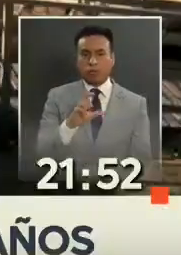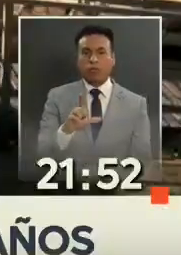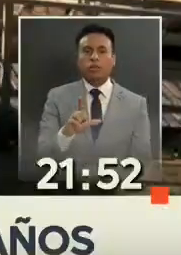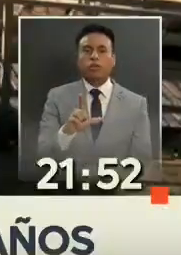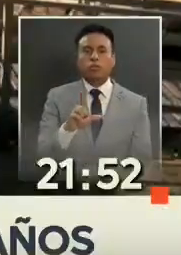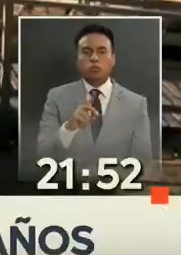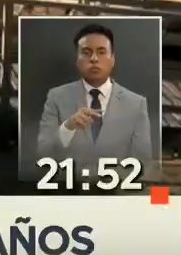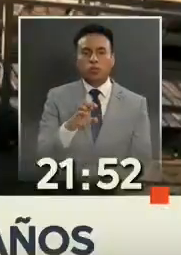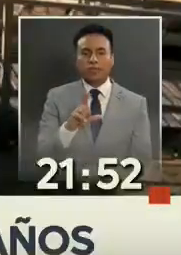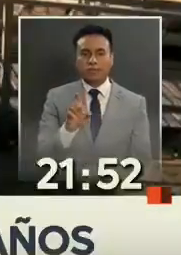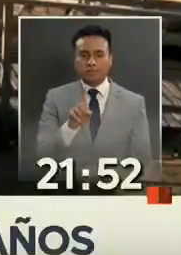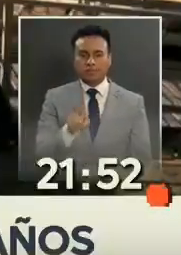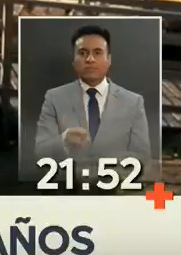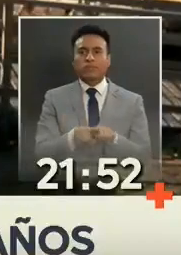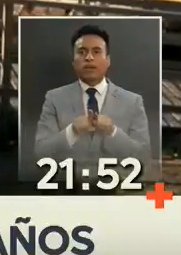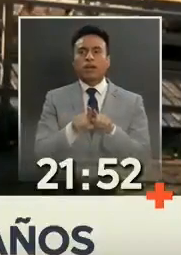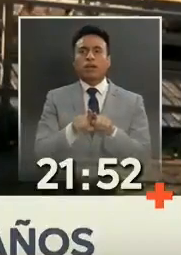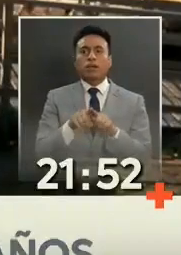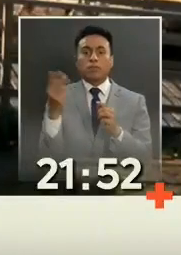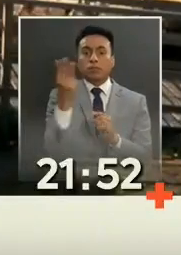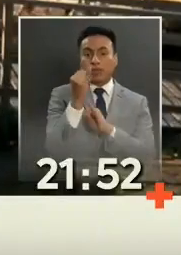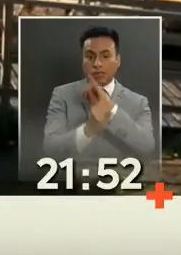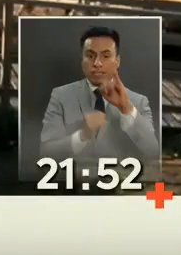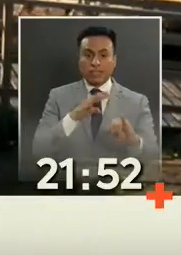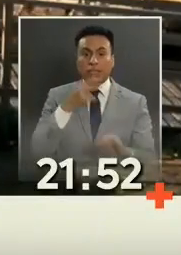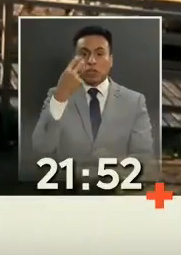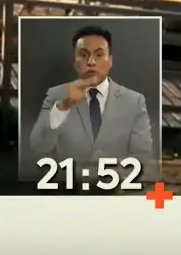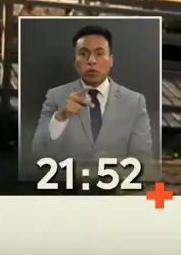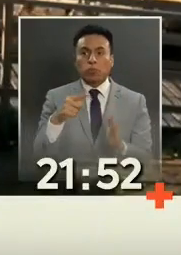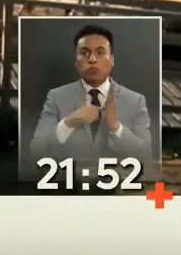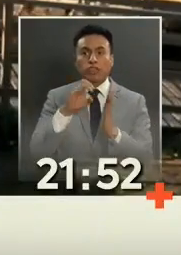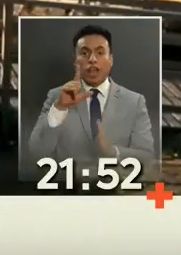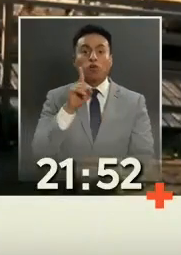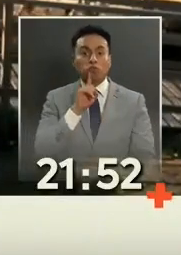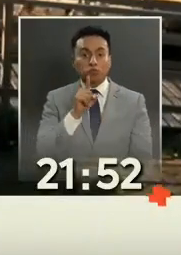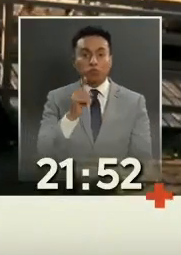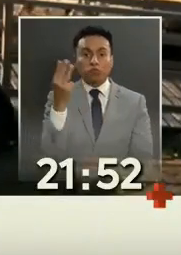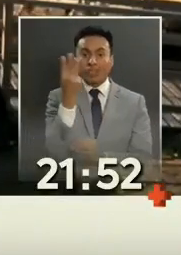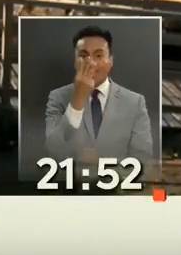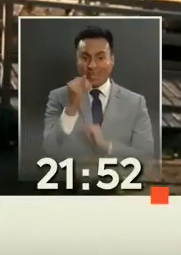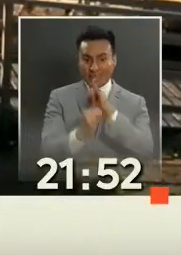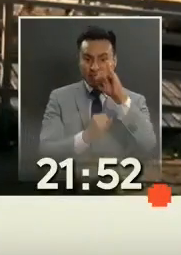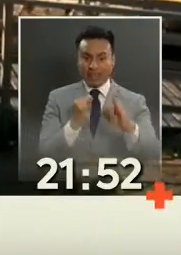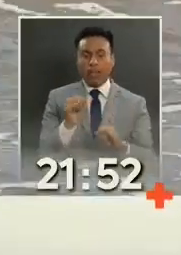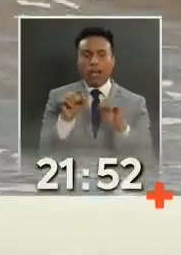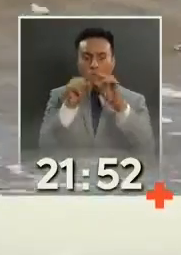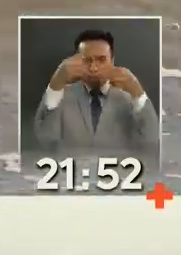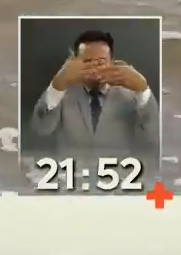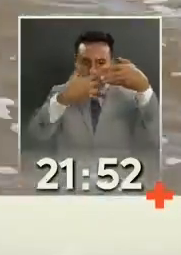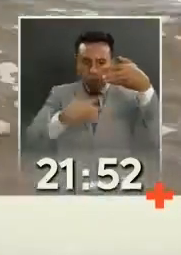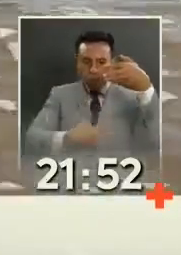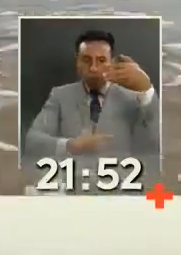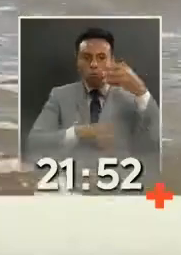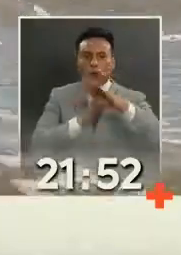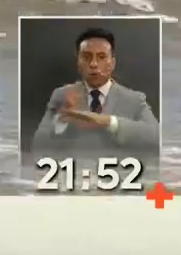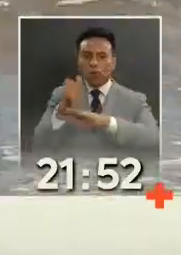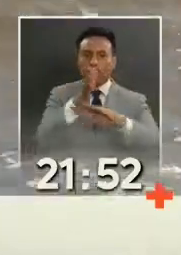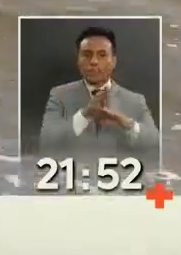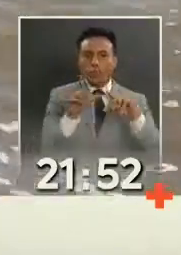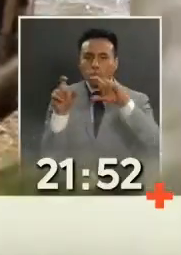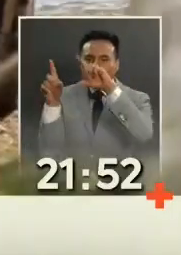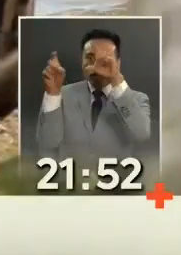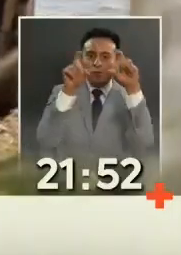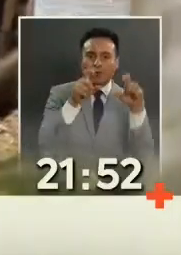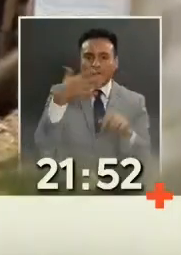Nosotros hemos lanzado una página web que se llama chileestuyo.cl. En esa página van a poder encontrar todos los destinos turísticos relevantes